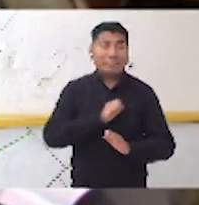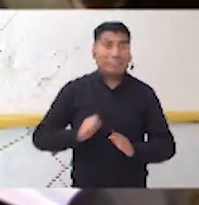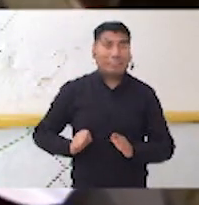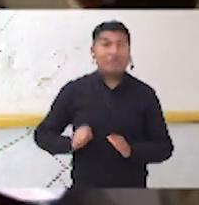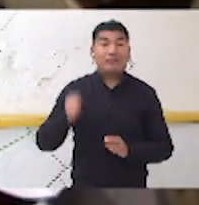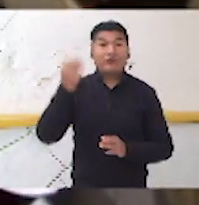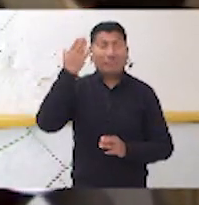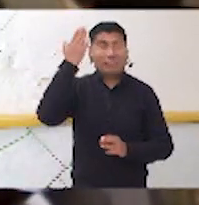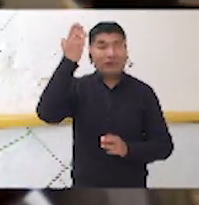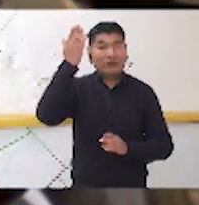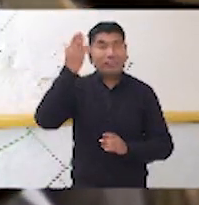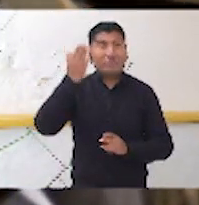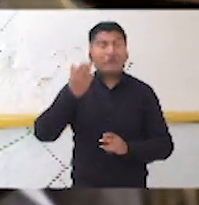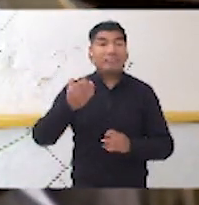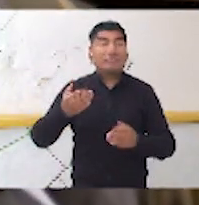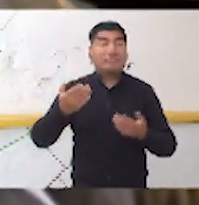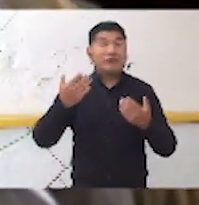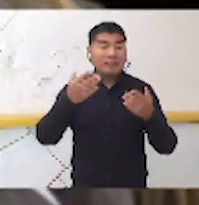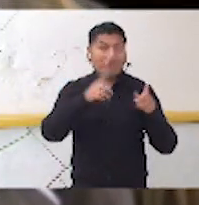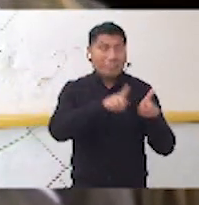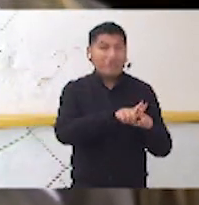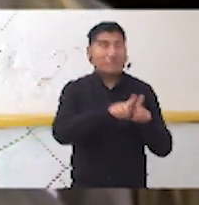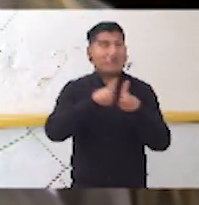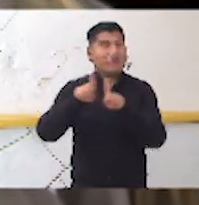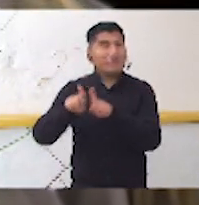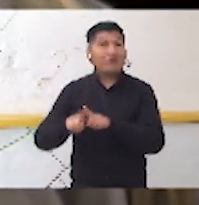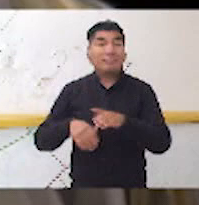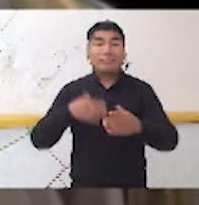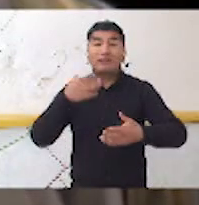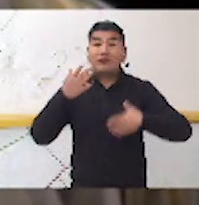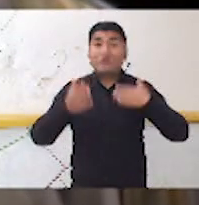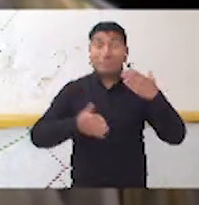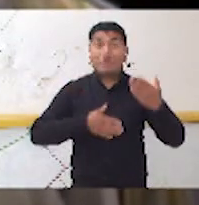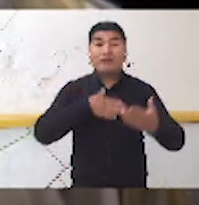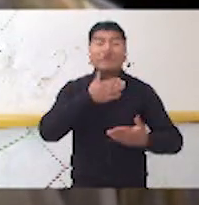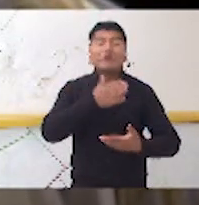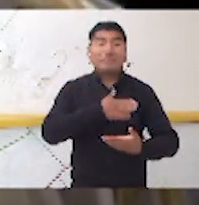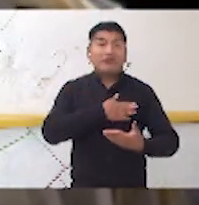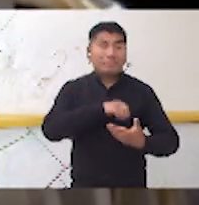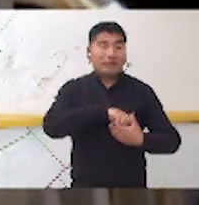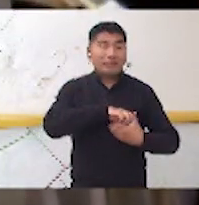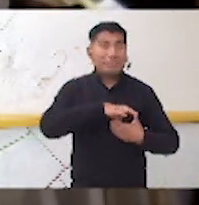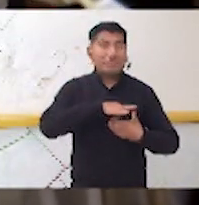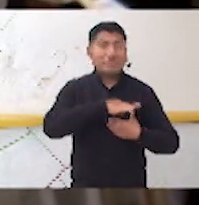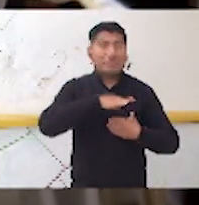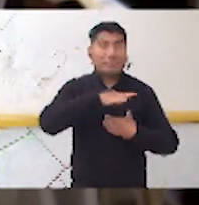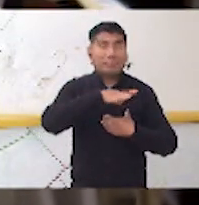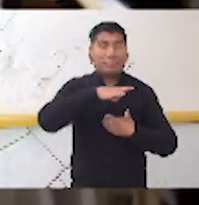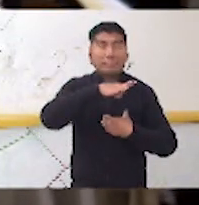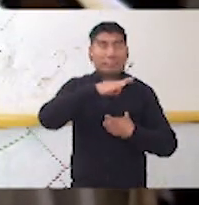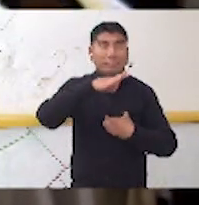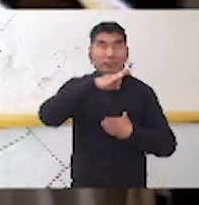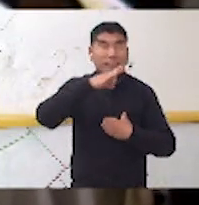Señor. En Él se alegra mi espíritu.